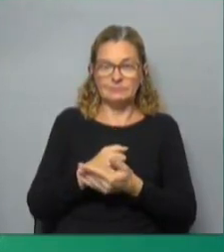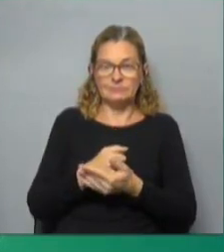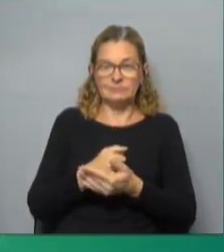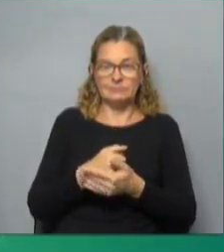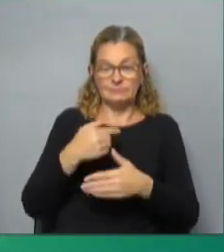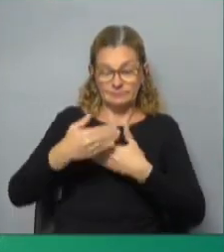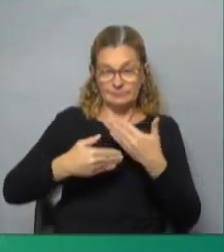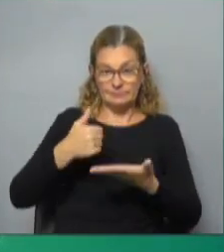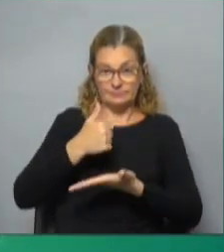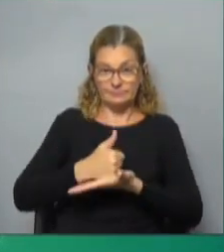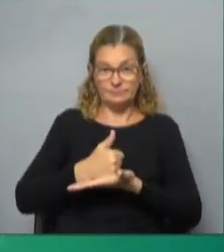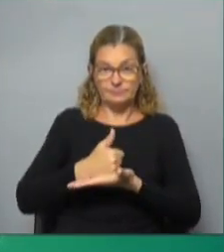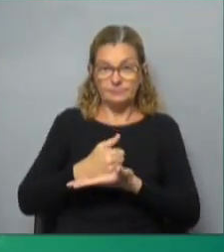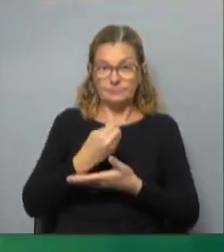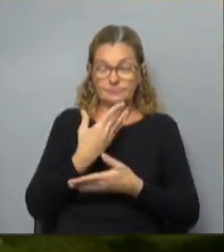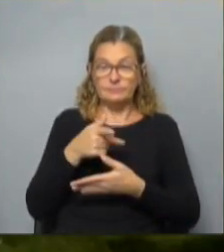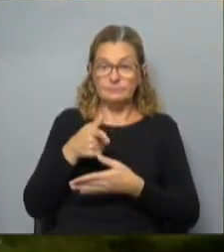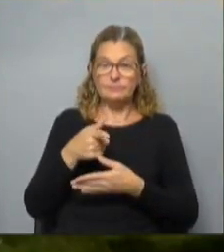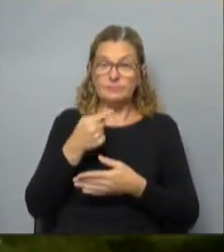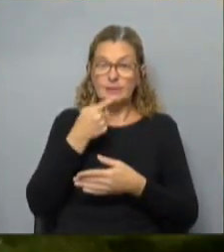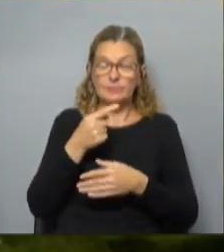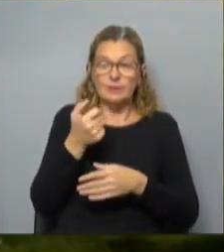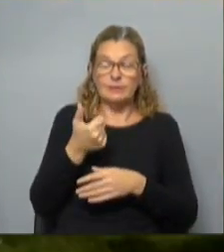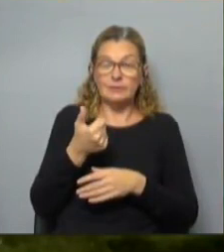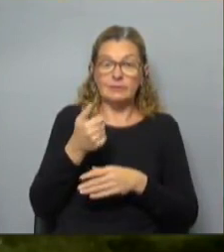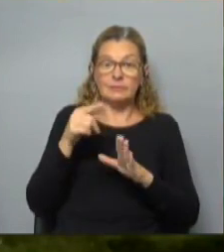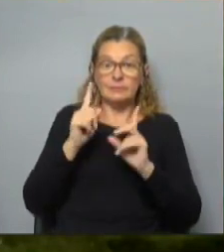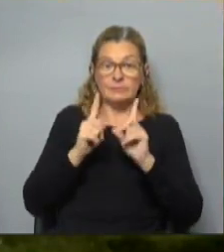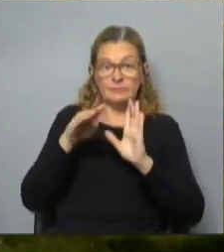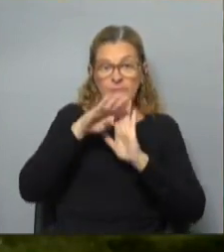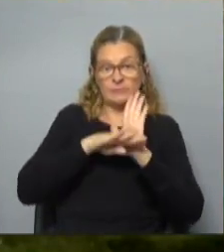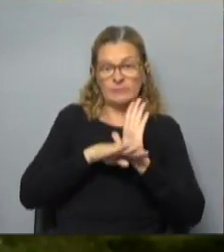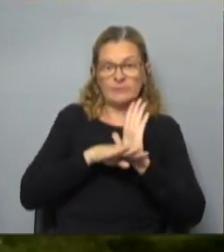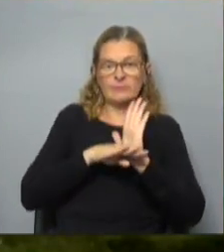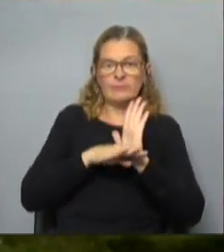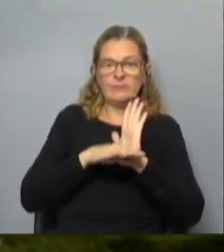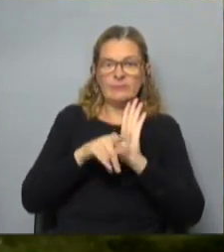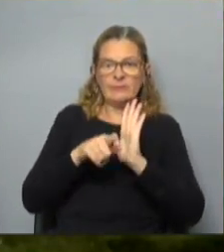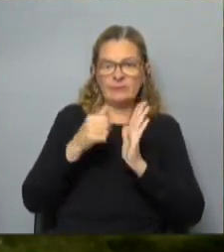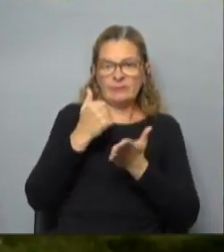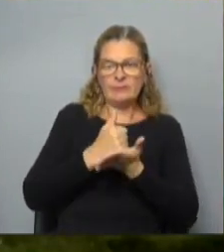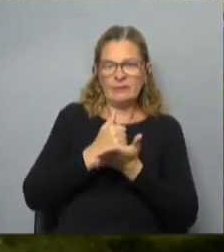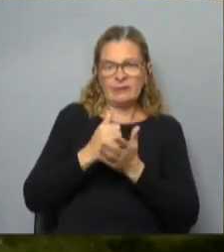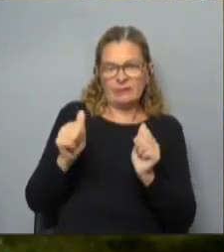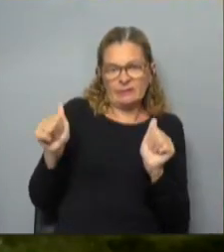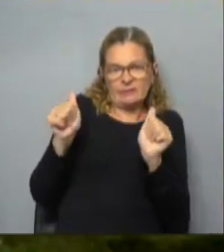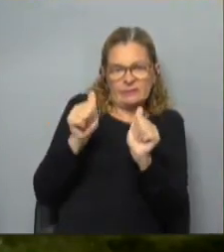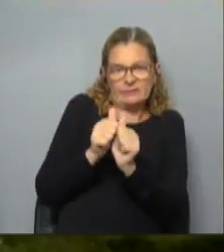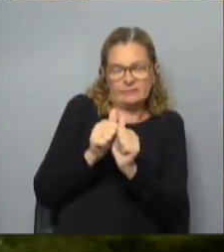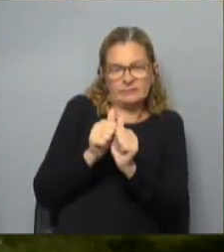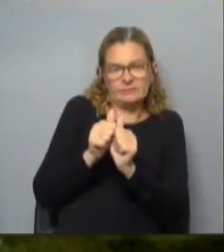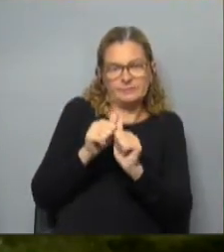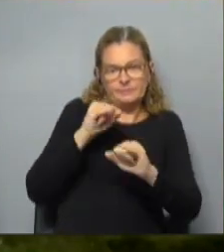y por supuesto a natalia porque bueno recién anunciamos lo que eran algunas de las medidas que están de la mano de lo que es el